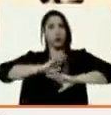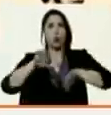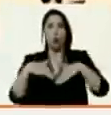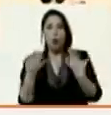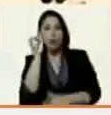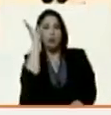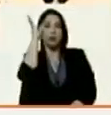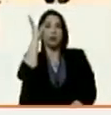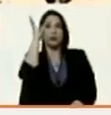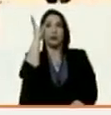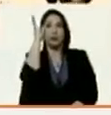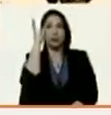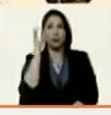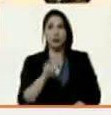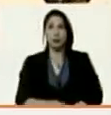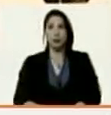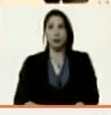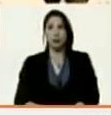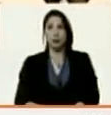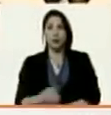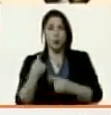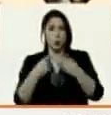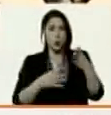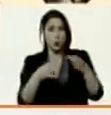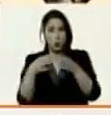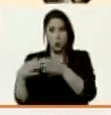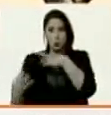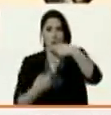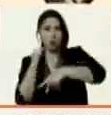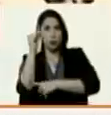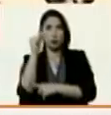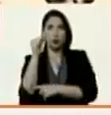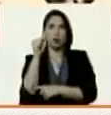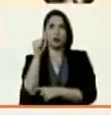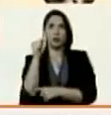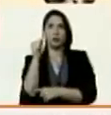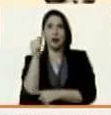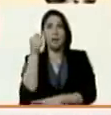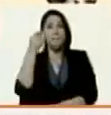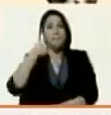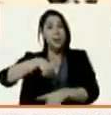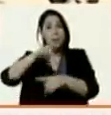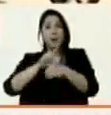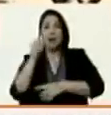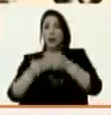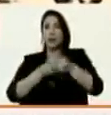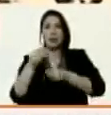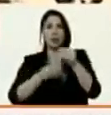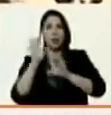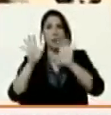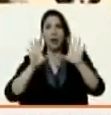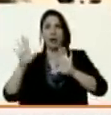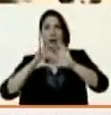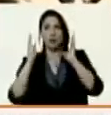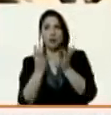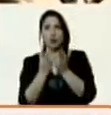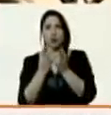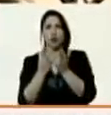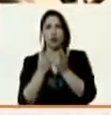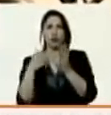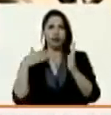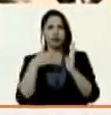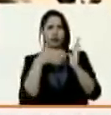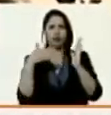creado por el mariscal citó y un grupo de revolucionarios en su momento lo primero que hicieron los países poderosos del mundo fue tratar de atacarlo